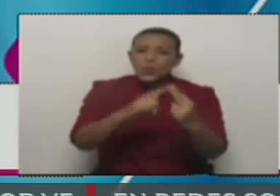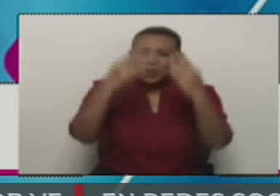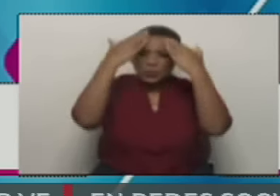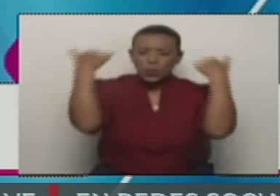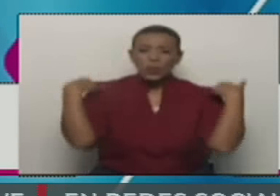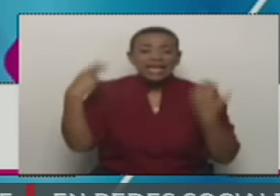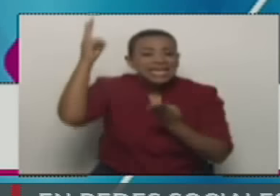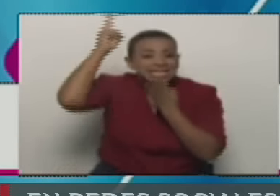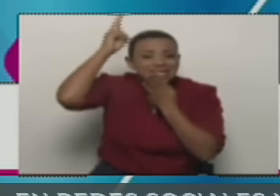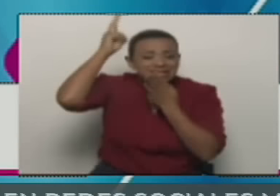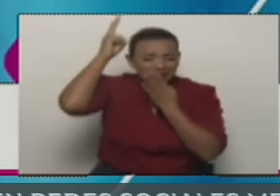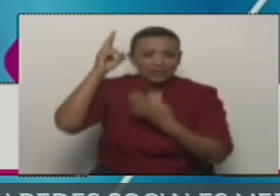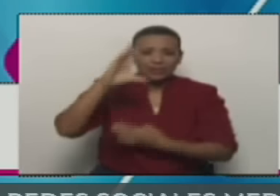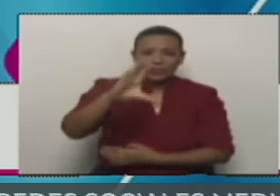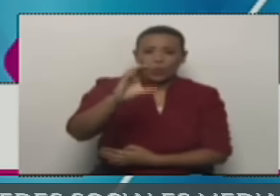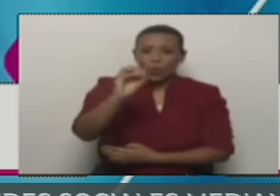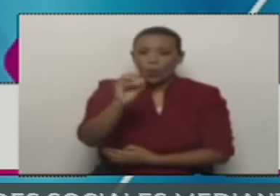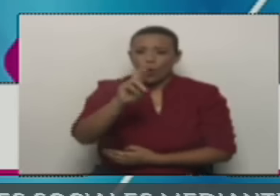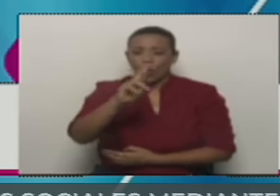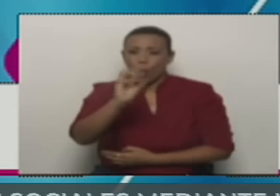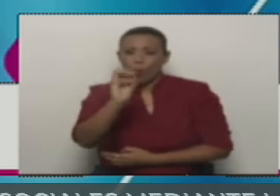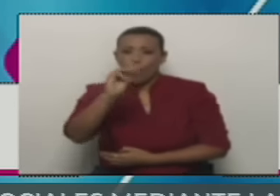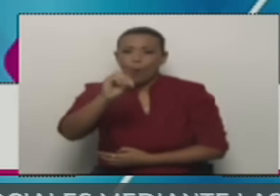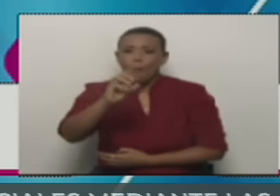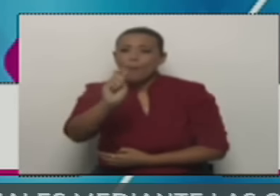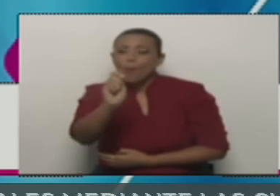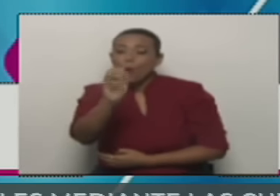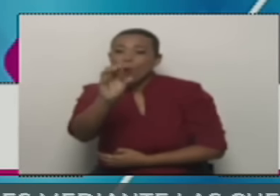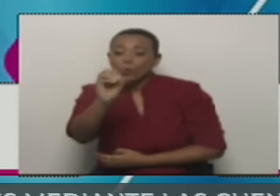indio Coromoto, el gran cacique Coromoto.